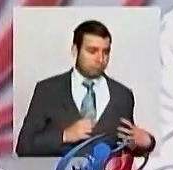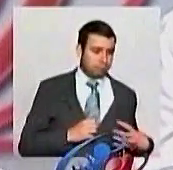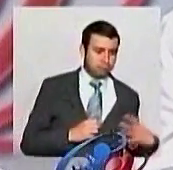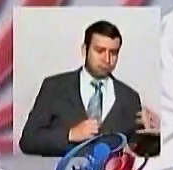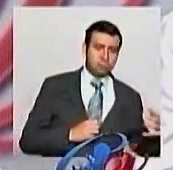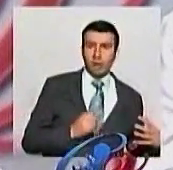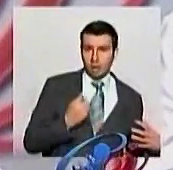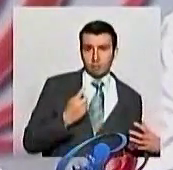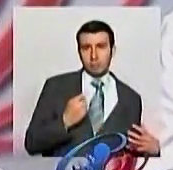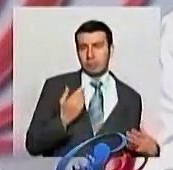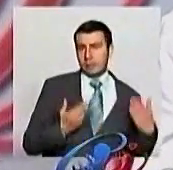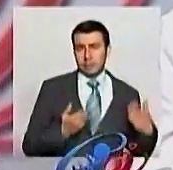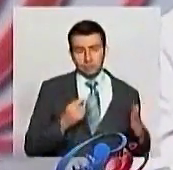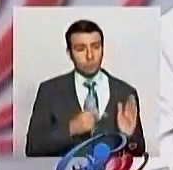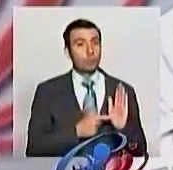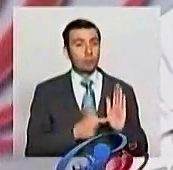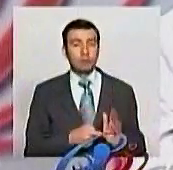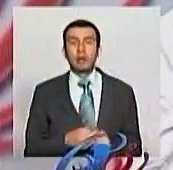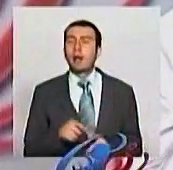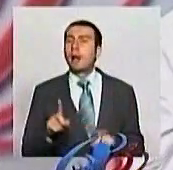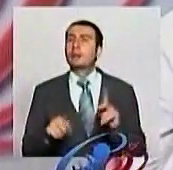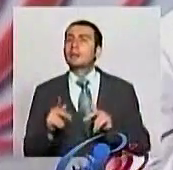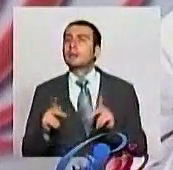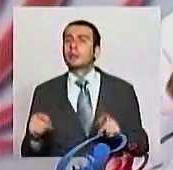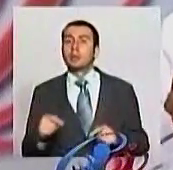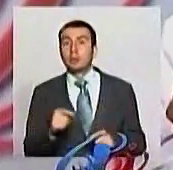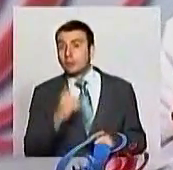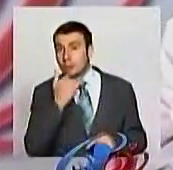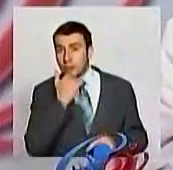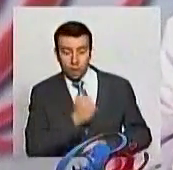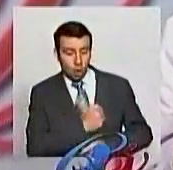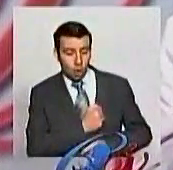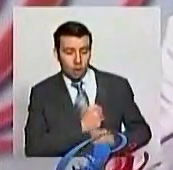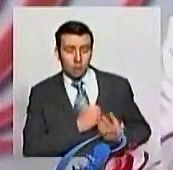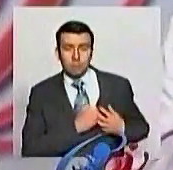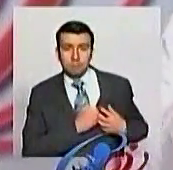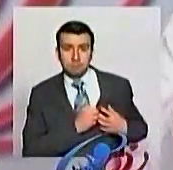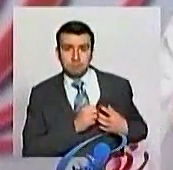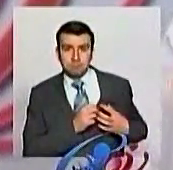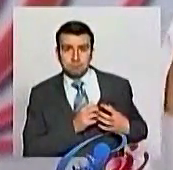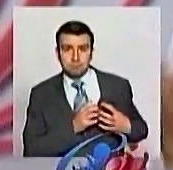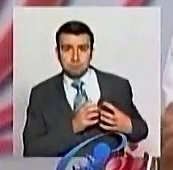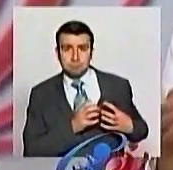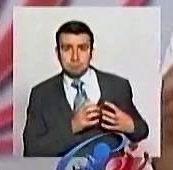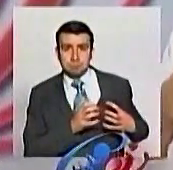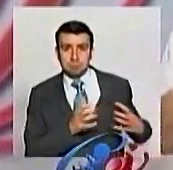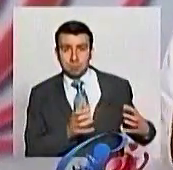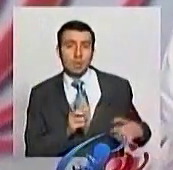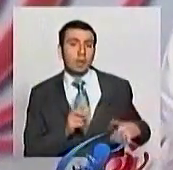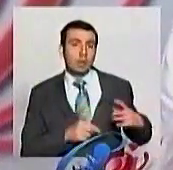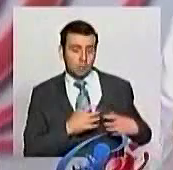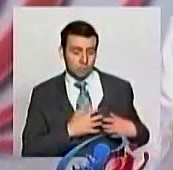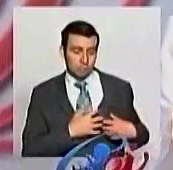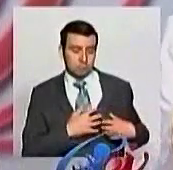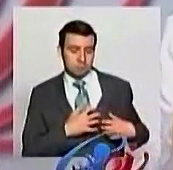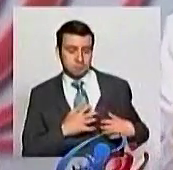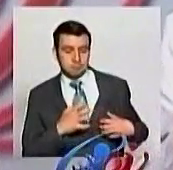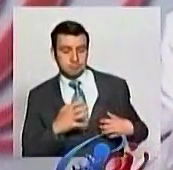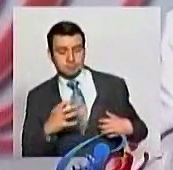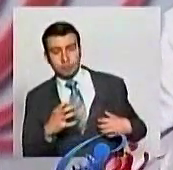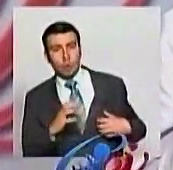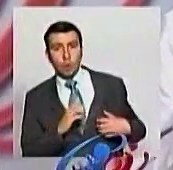la mayoría de estos pacientes empiezan a hacer un agrandamiento del corazón. A veces lo hacen del llado derecho y a veces lo hacen del lado